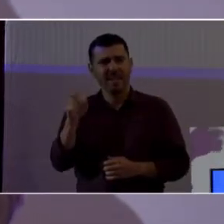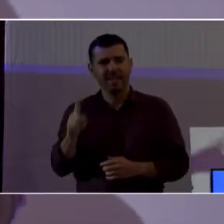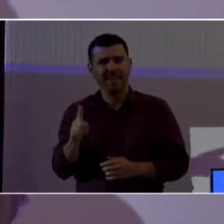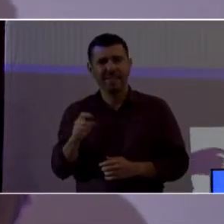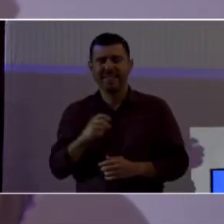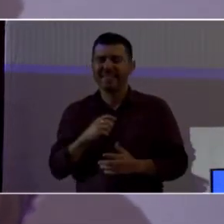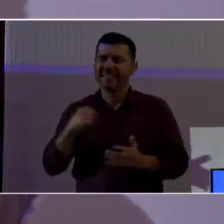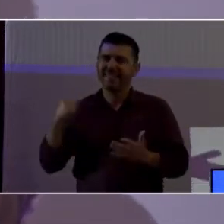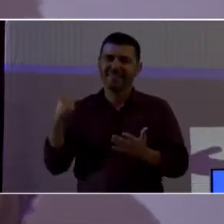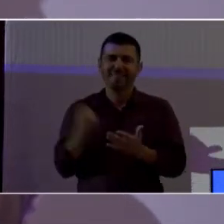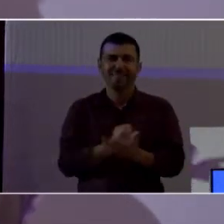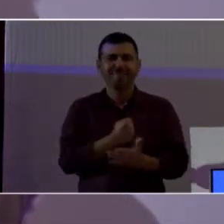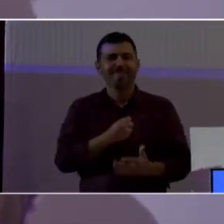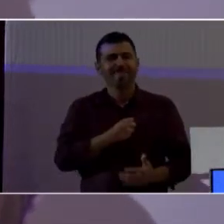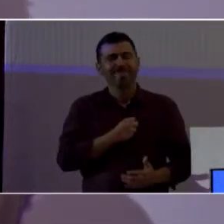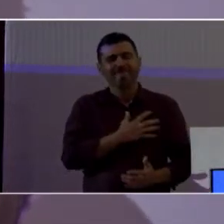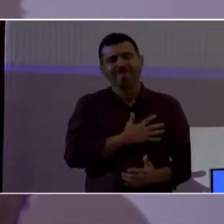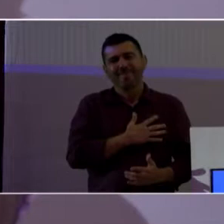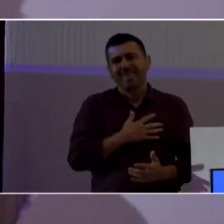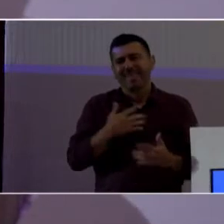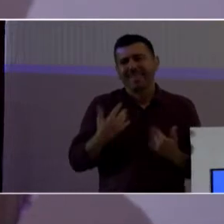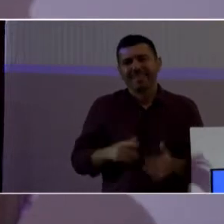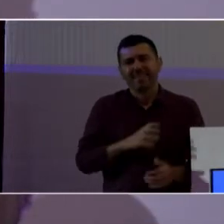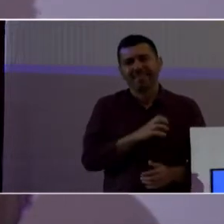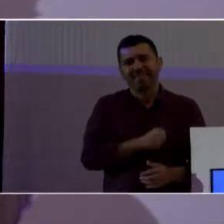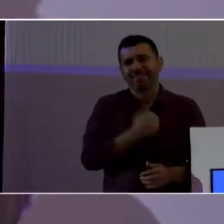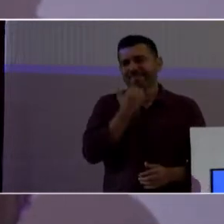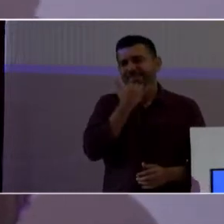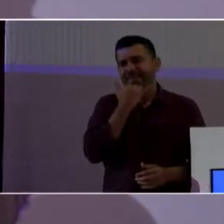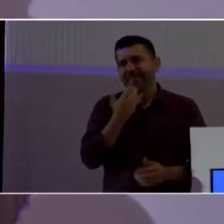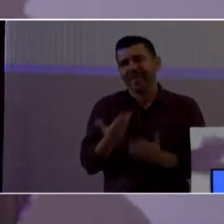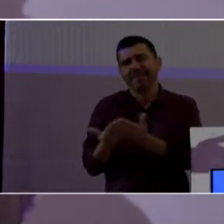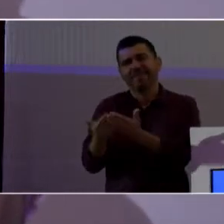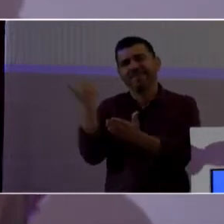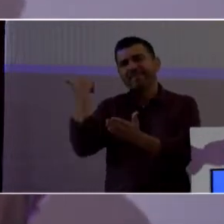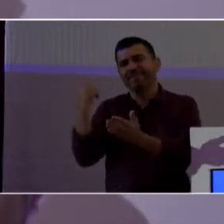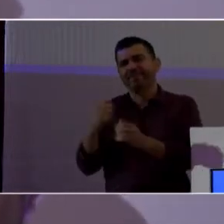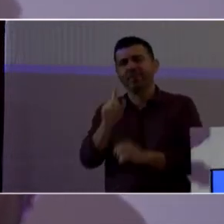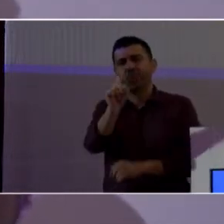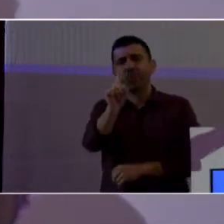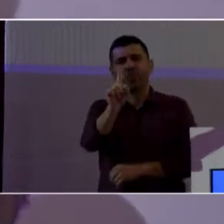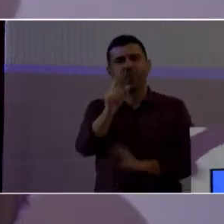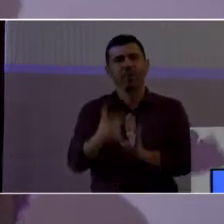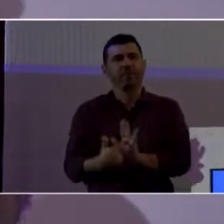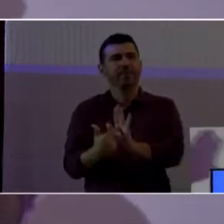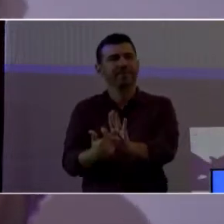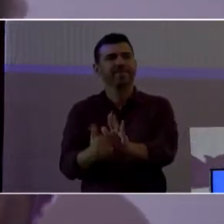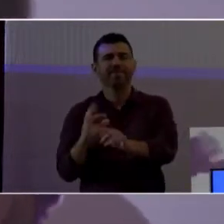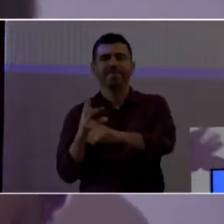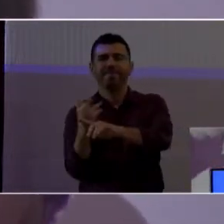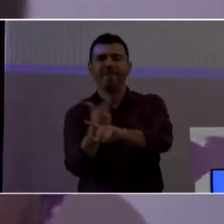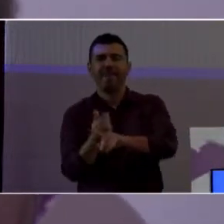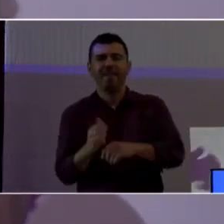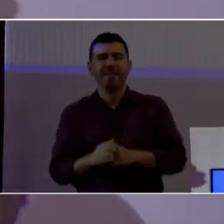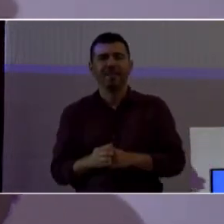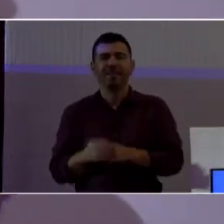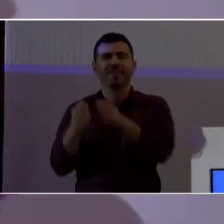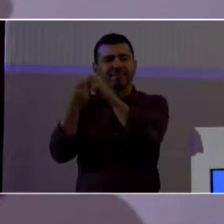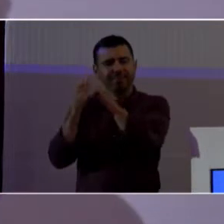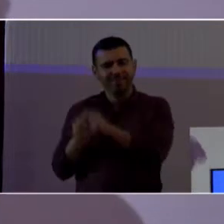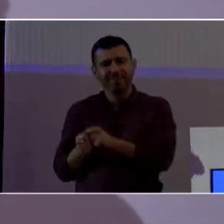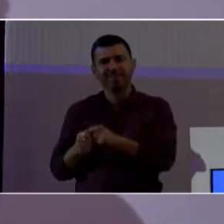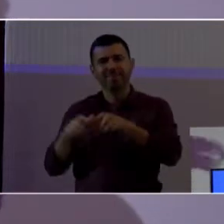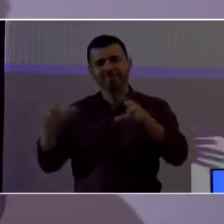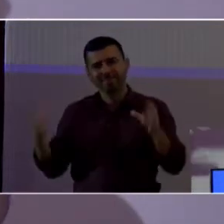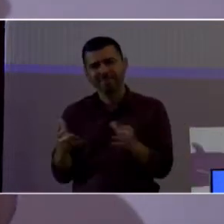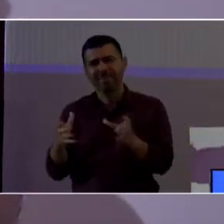pues nos tocó retirar esa vitrina de allí, que wow, necesitamos volver a colocar esa